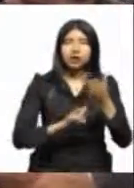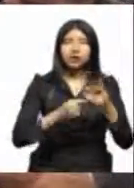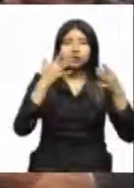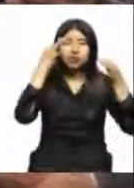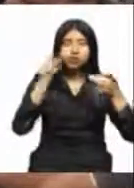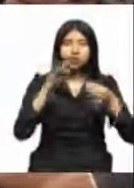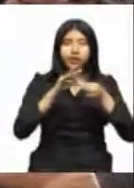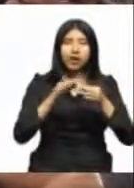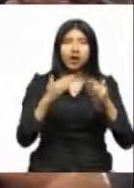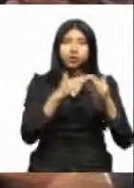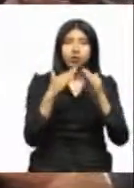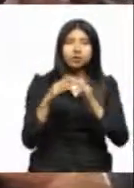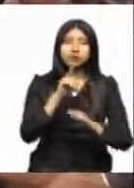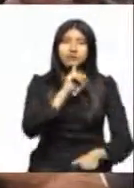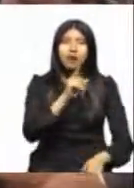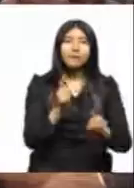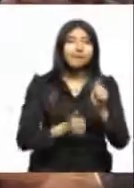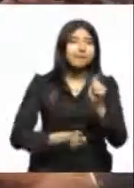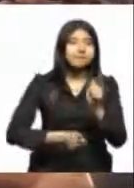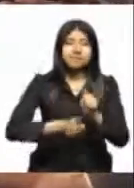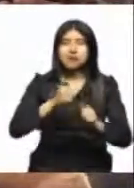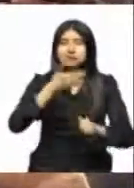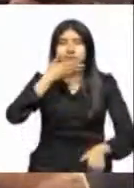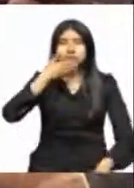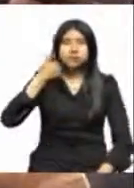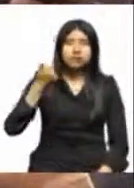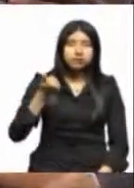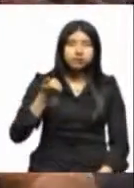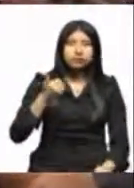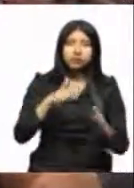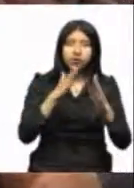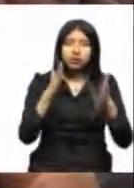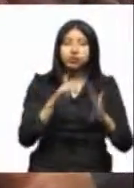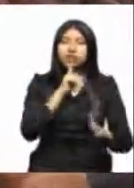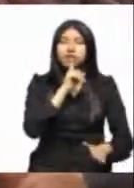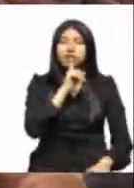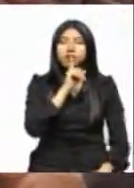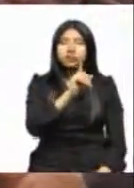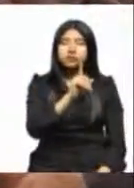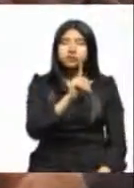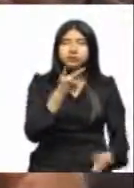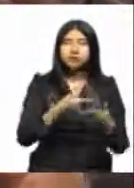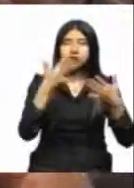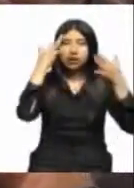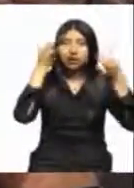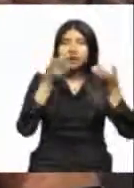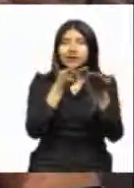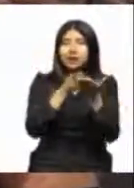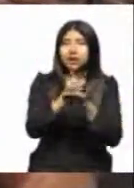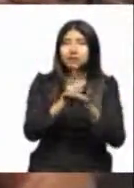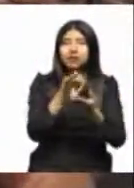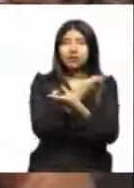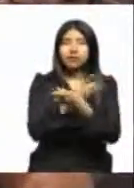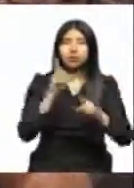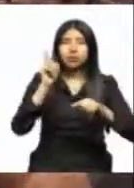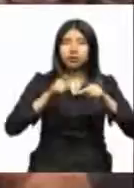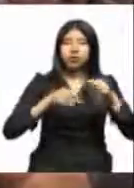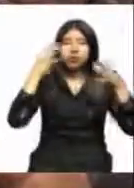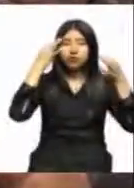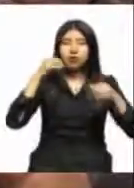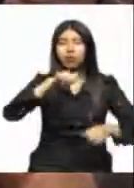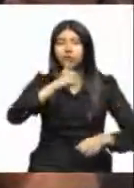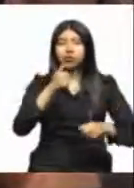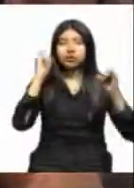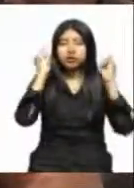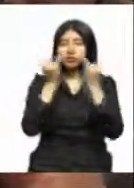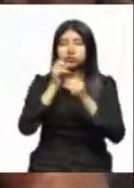decisión de la ciudadanía será la mejor. El ciudadano es el que define realmente la democracia, no puede definirla a